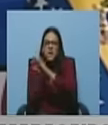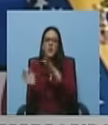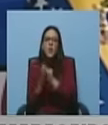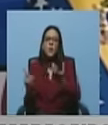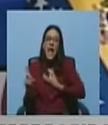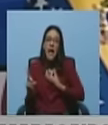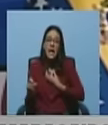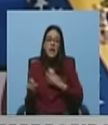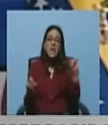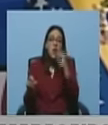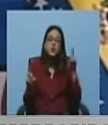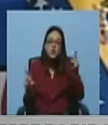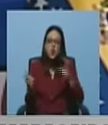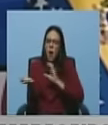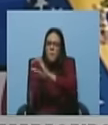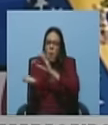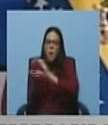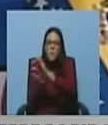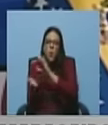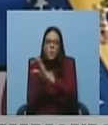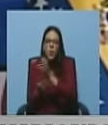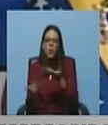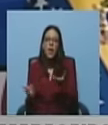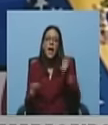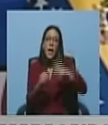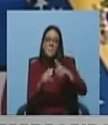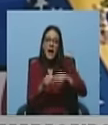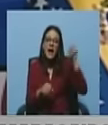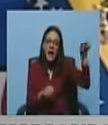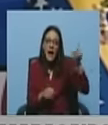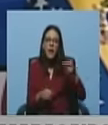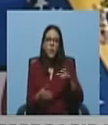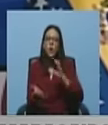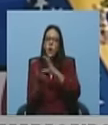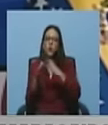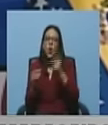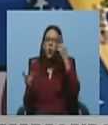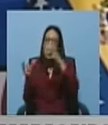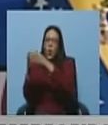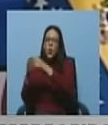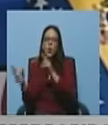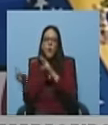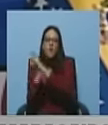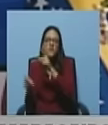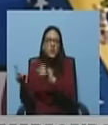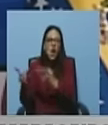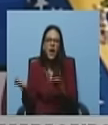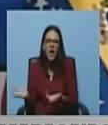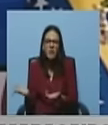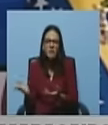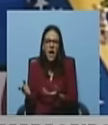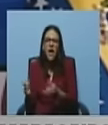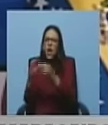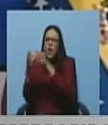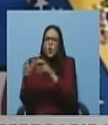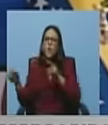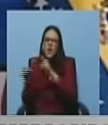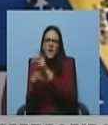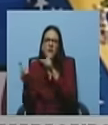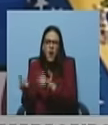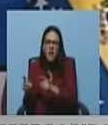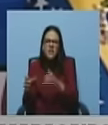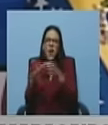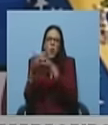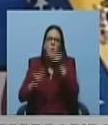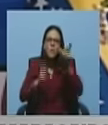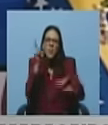alcaldía del estado de Maracaibo en el estado Zulia. Los vínculos con la violencia, hay un grupo de